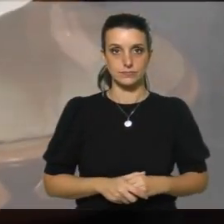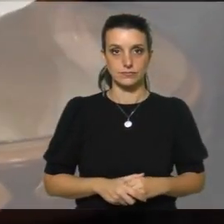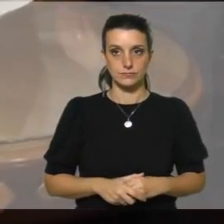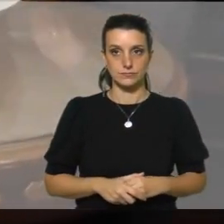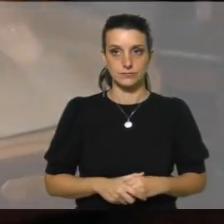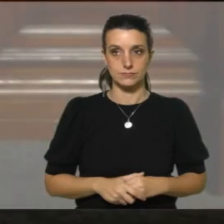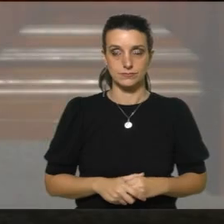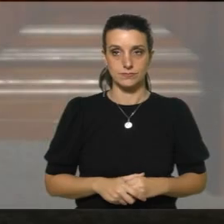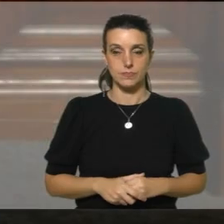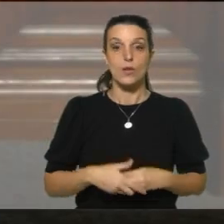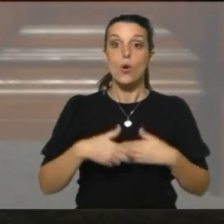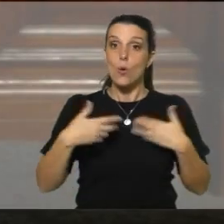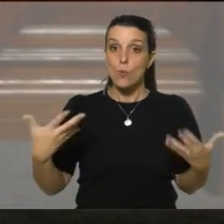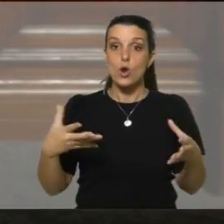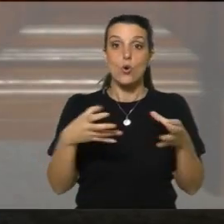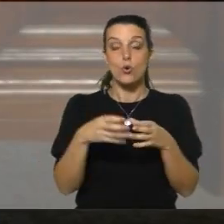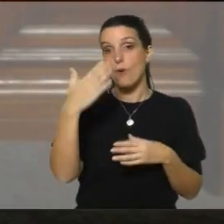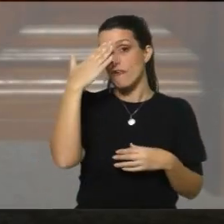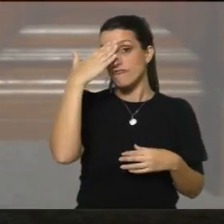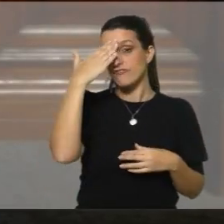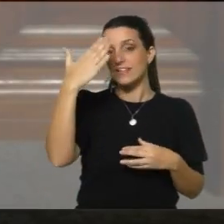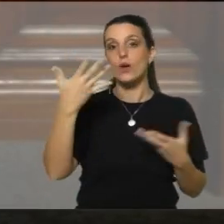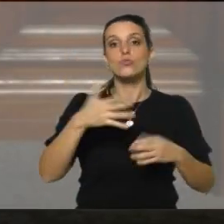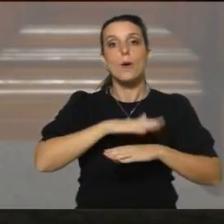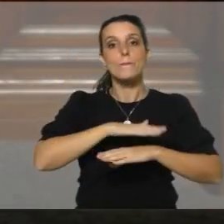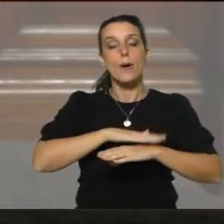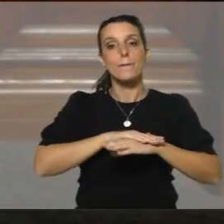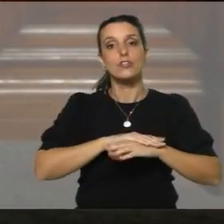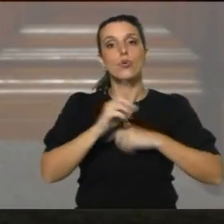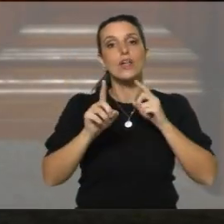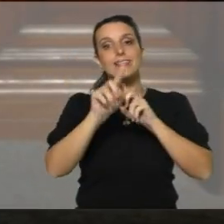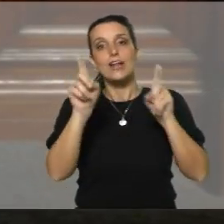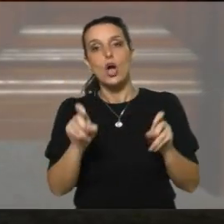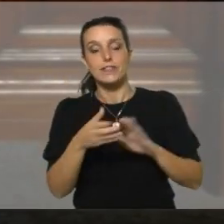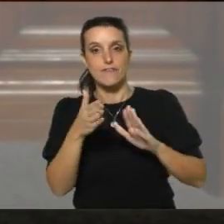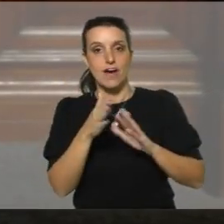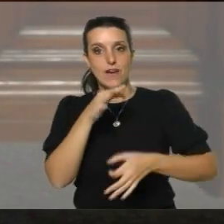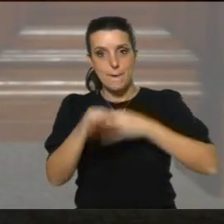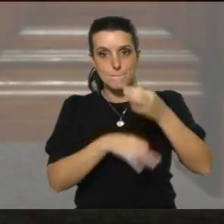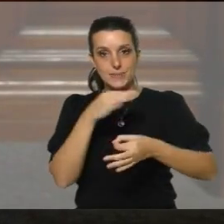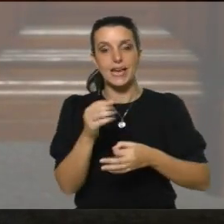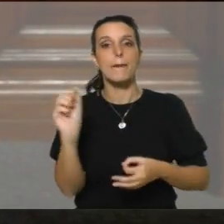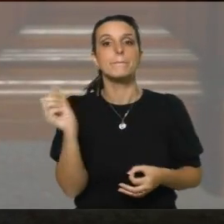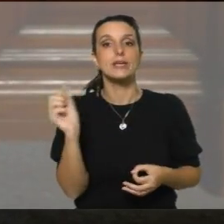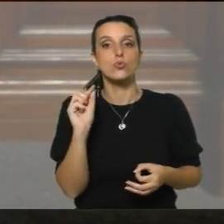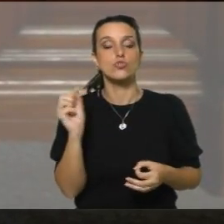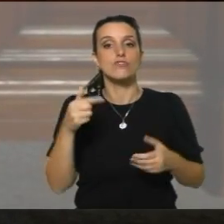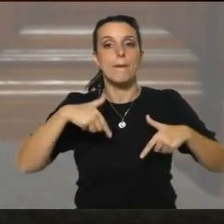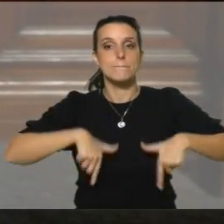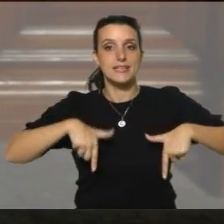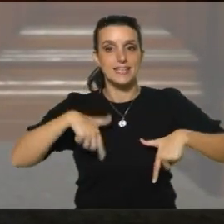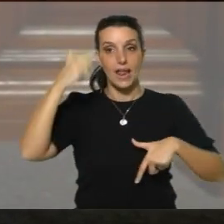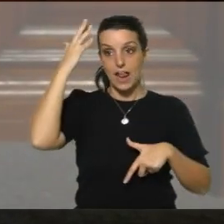no bueno Y desde la bancada del frente amplio se llega esta instancia con varias interrogantes que le van a estar trasladando en unos minutos a la ministra